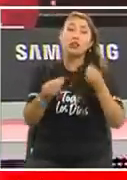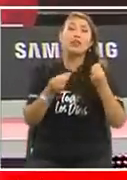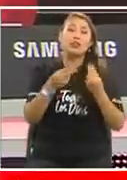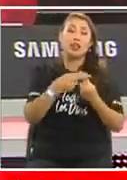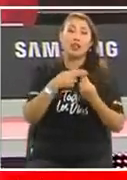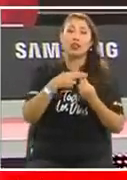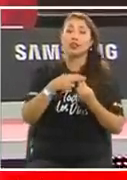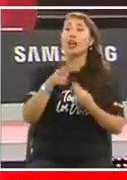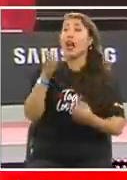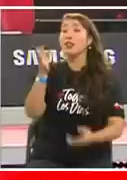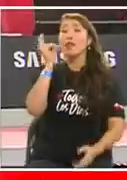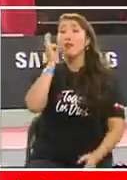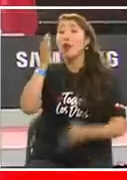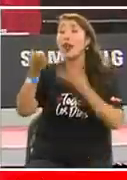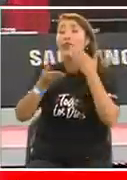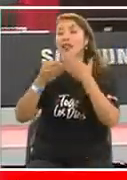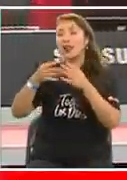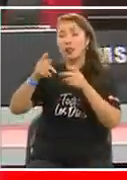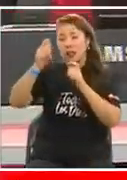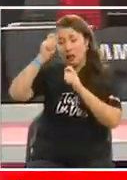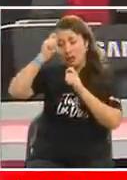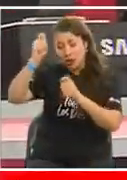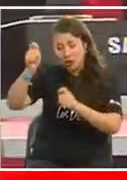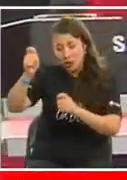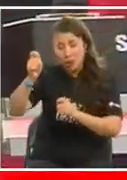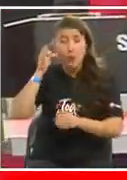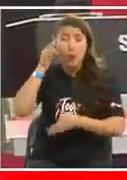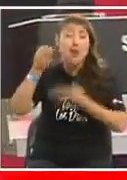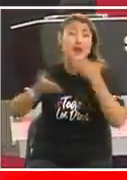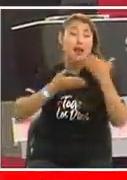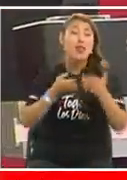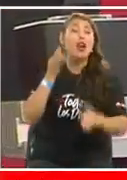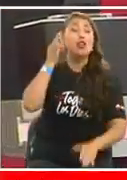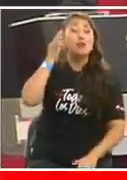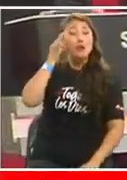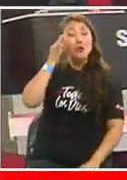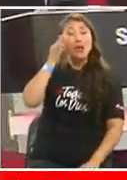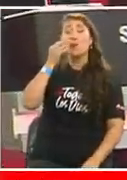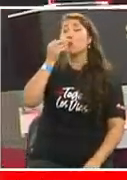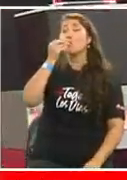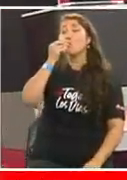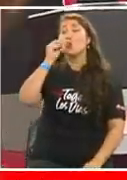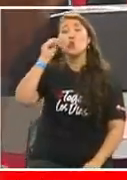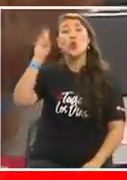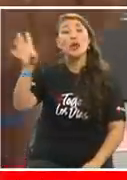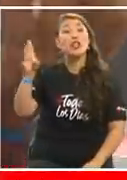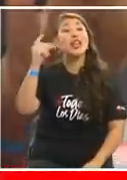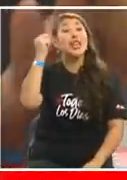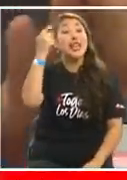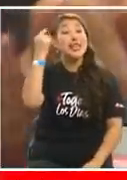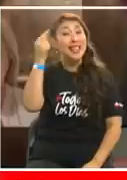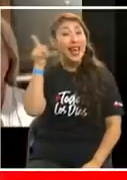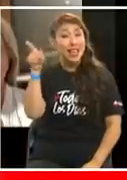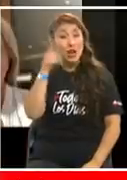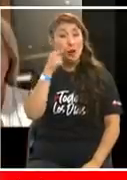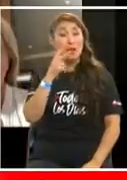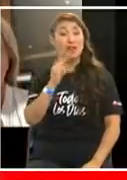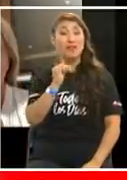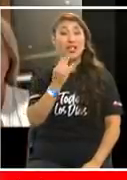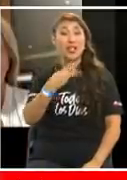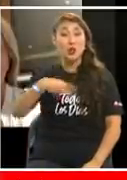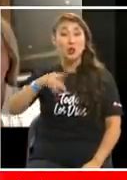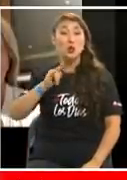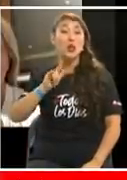admiración para ti como artista, como chilena, como mujer. Un beso gigante para ti. La idea que tuvo José Miguel fue notable. Pancho, como